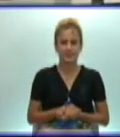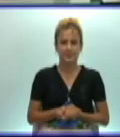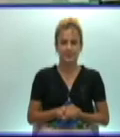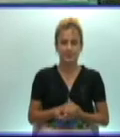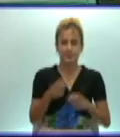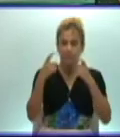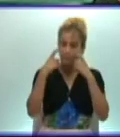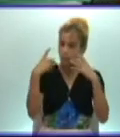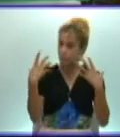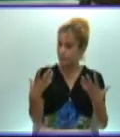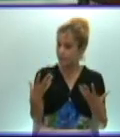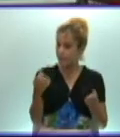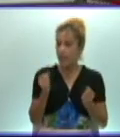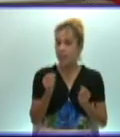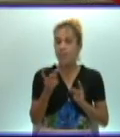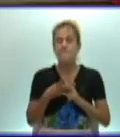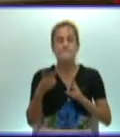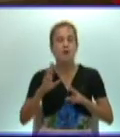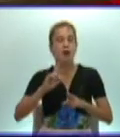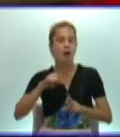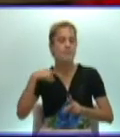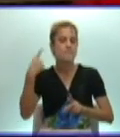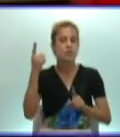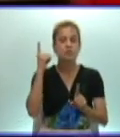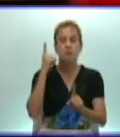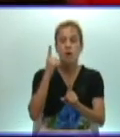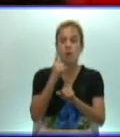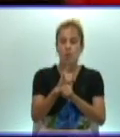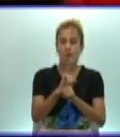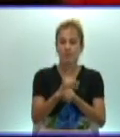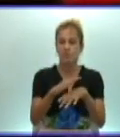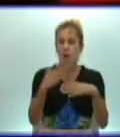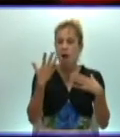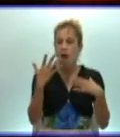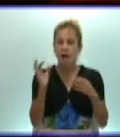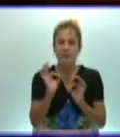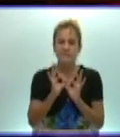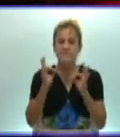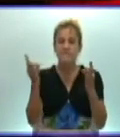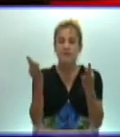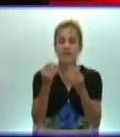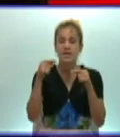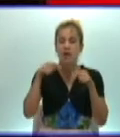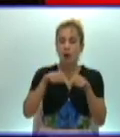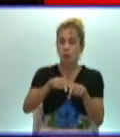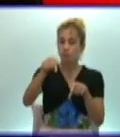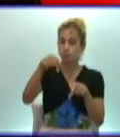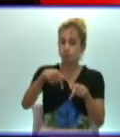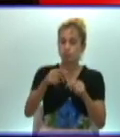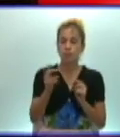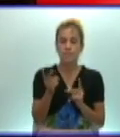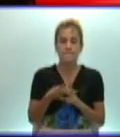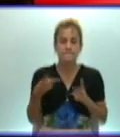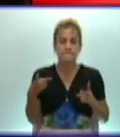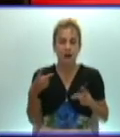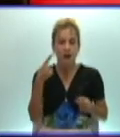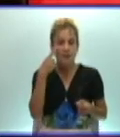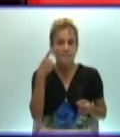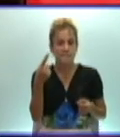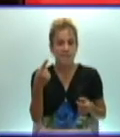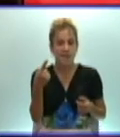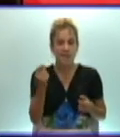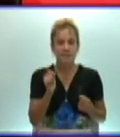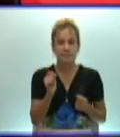muy importante para el próximo encuentro la presencia de un familiar precisamente para poder visualizar